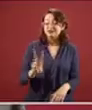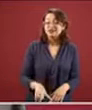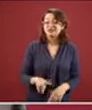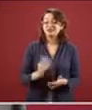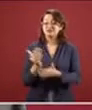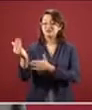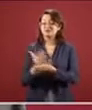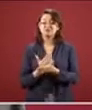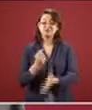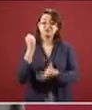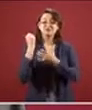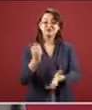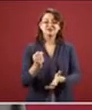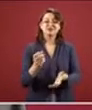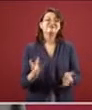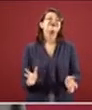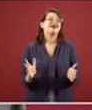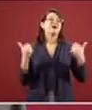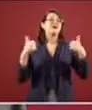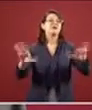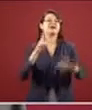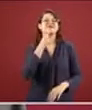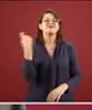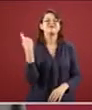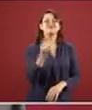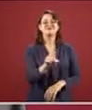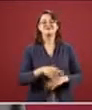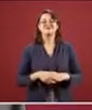denuncias en el Poder Judicial,